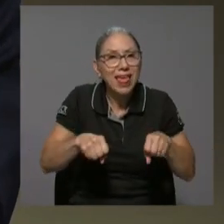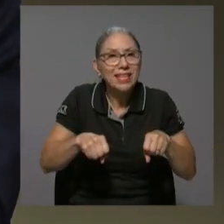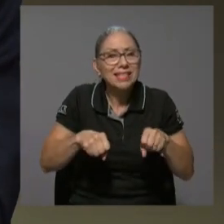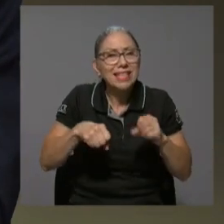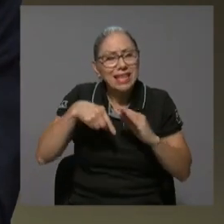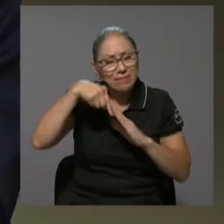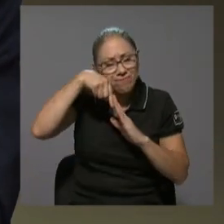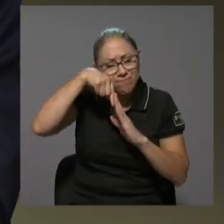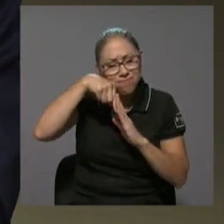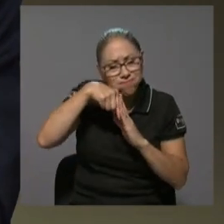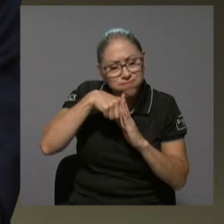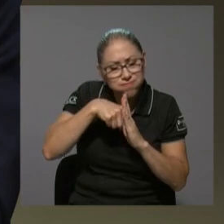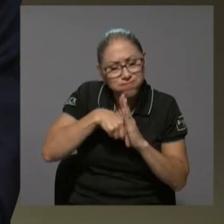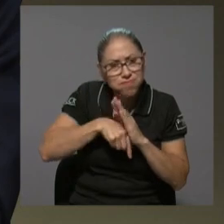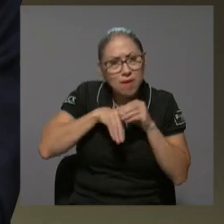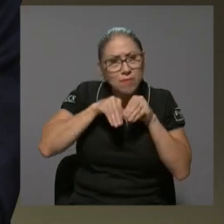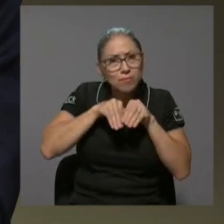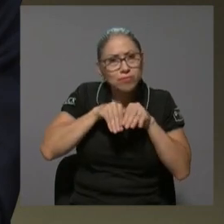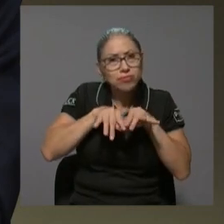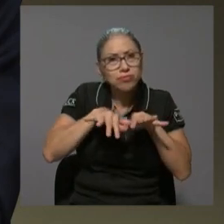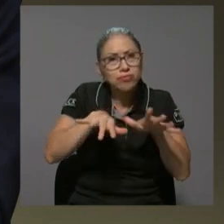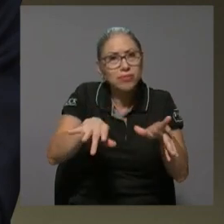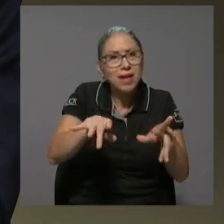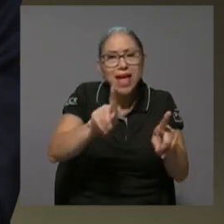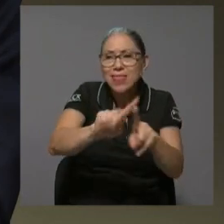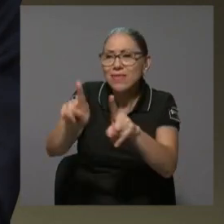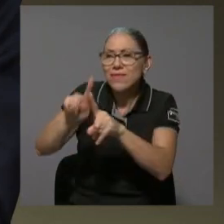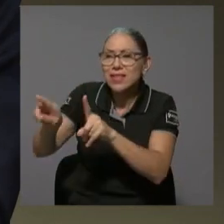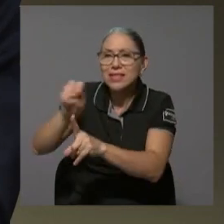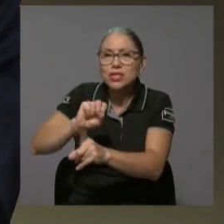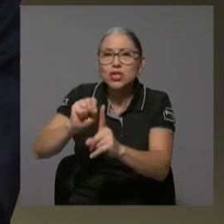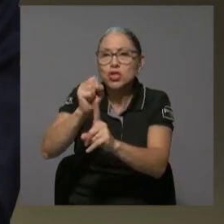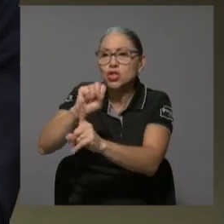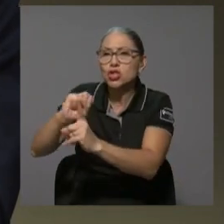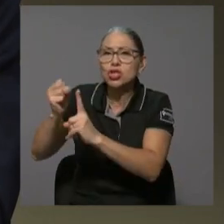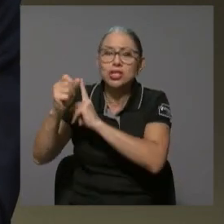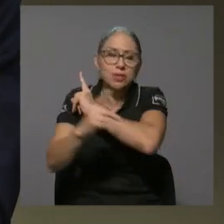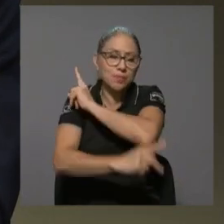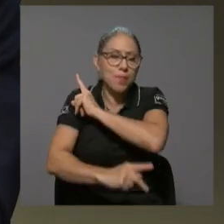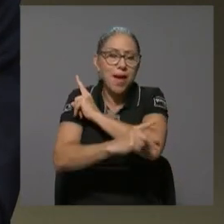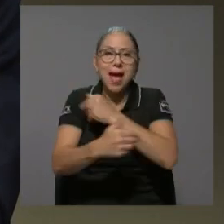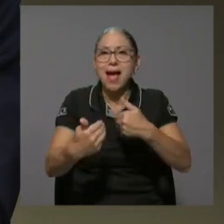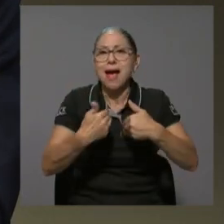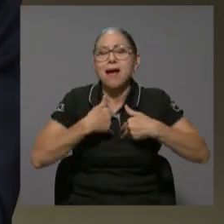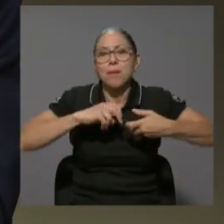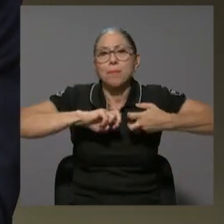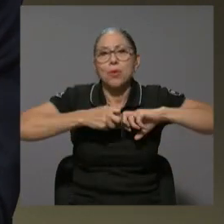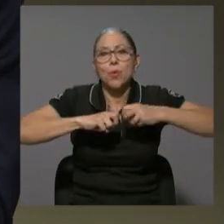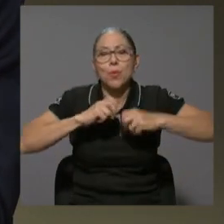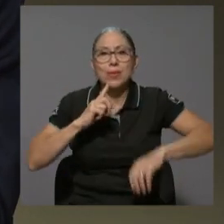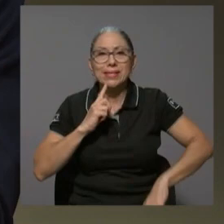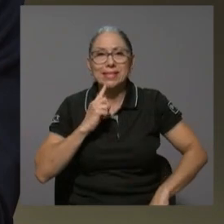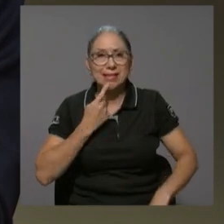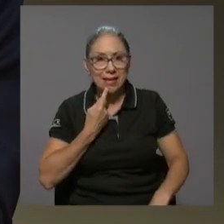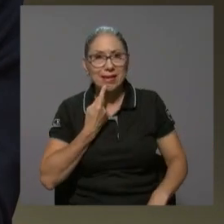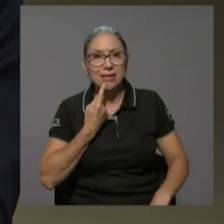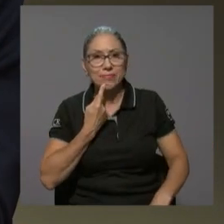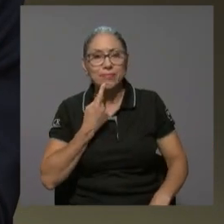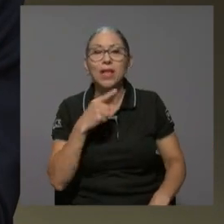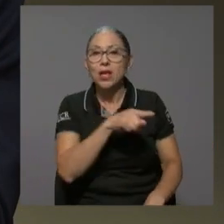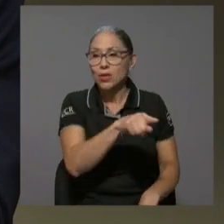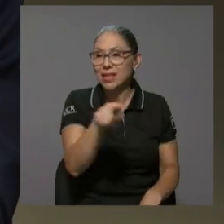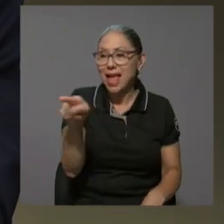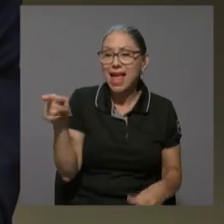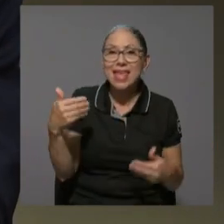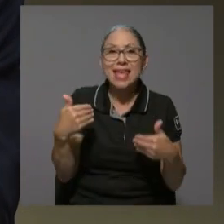desarrollarse en sociedades donde hay problemas serios, donde de pronto existen